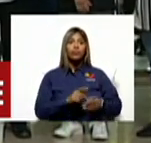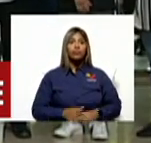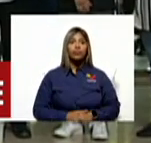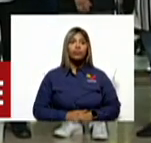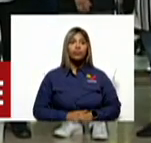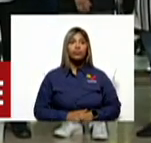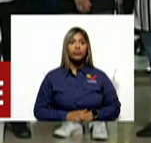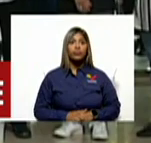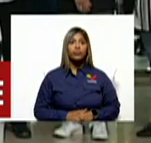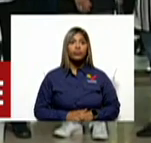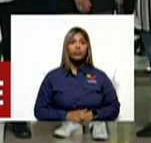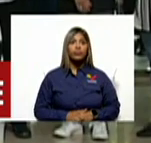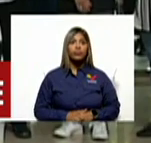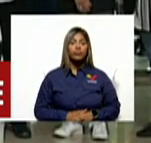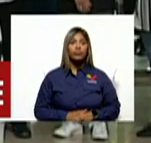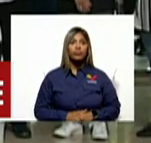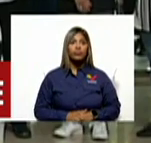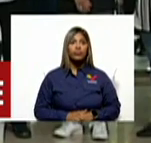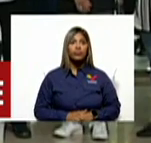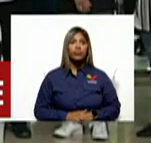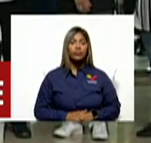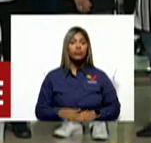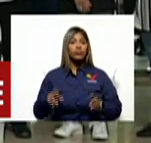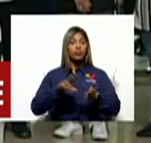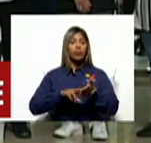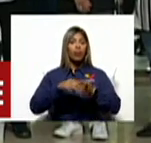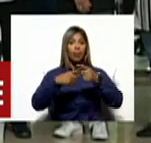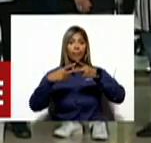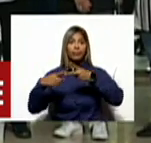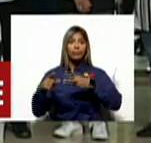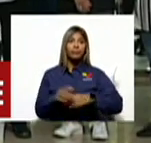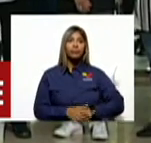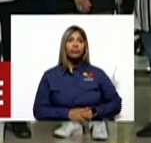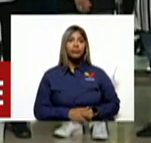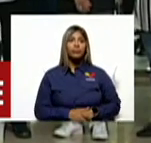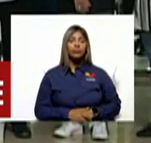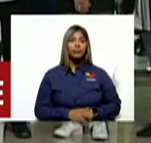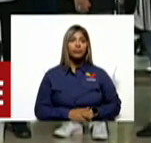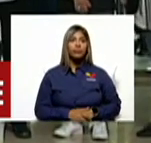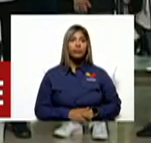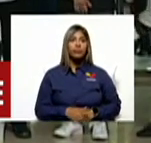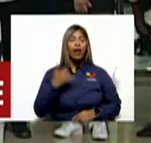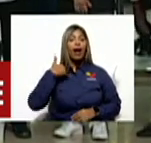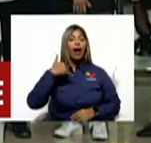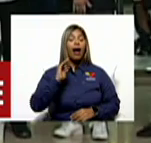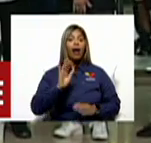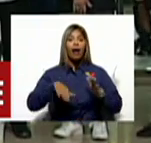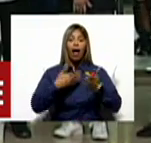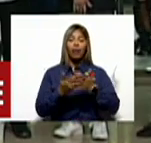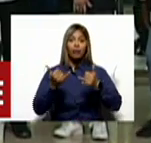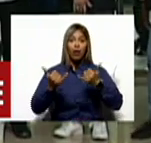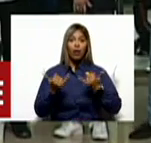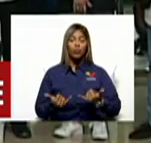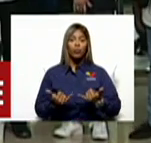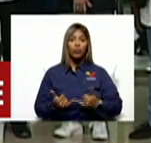acá en reiteradas oportunidades. Tenemos hasta este